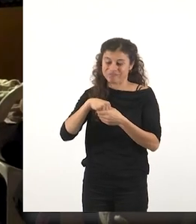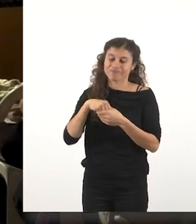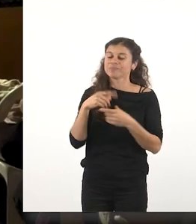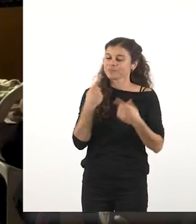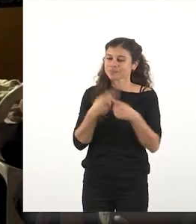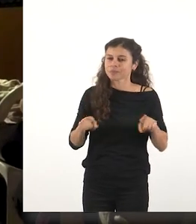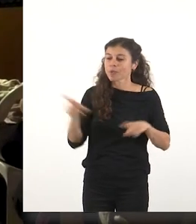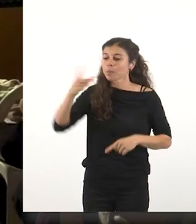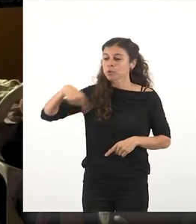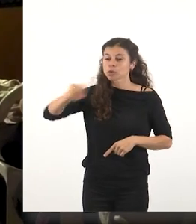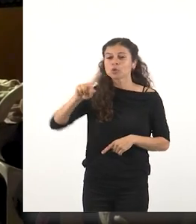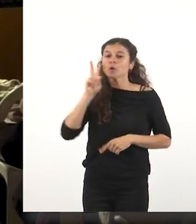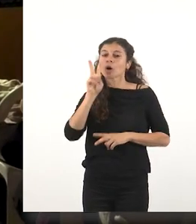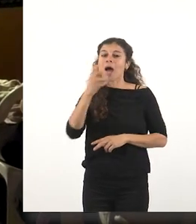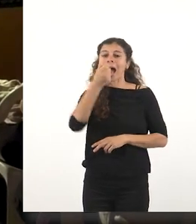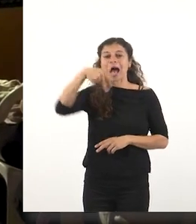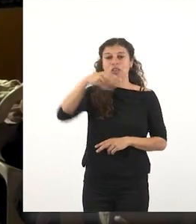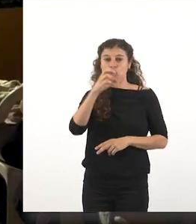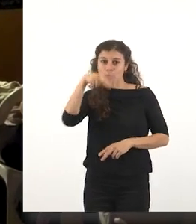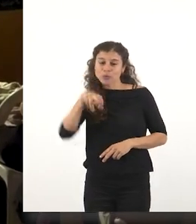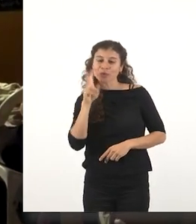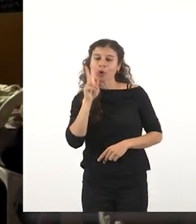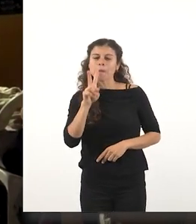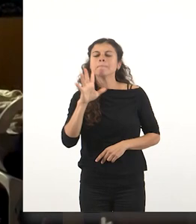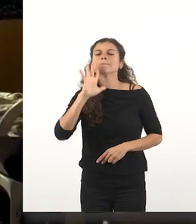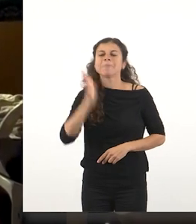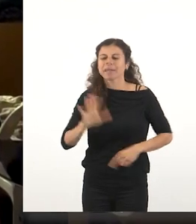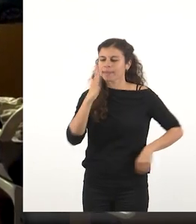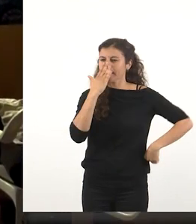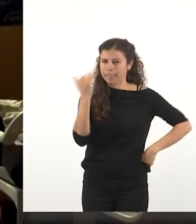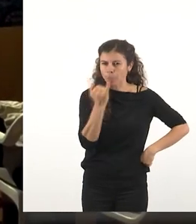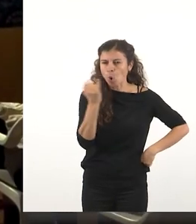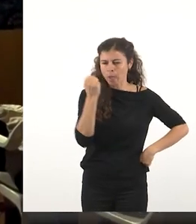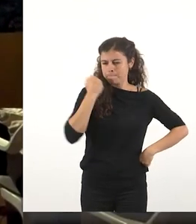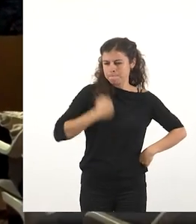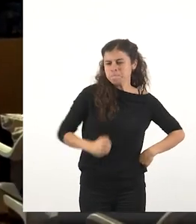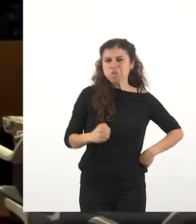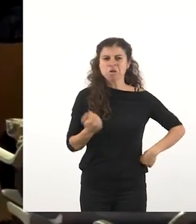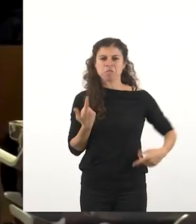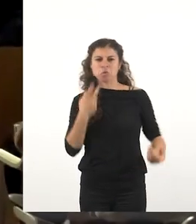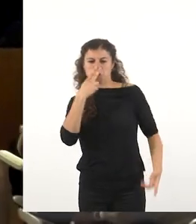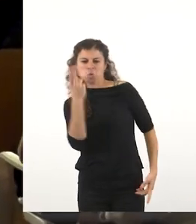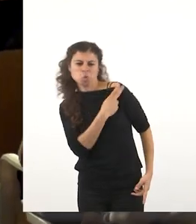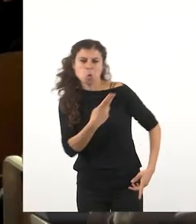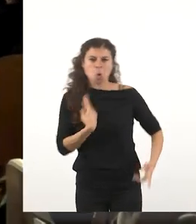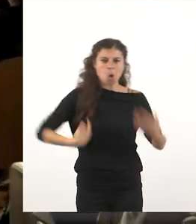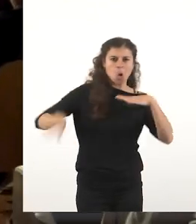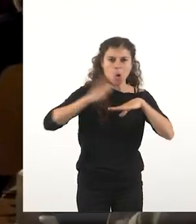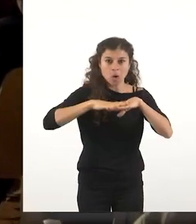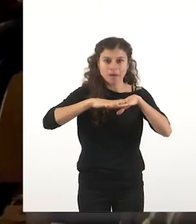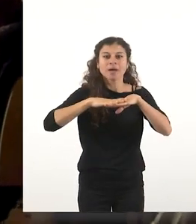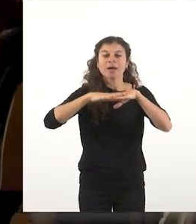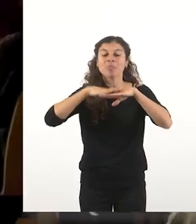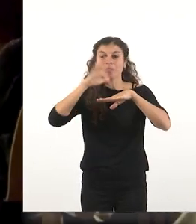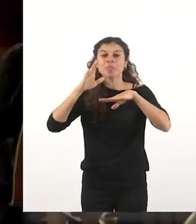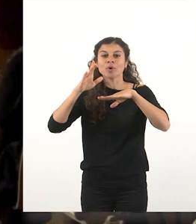cara, querida sociedad, que os parece un gilipollas, un mierda, un prepotente y un chulo. Porque Antonio de puertas para